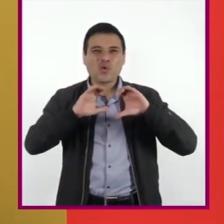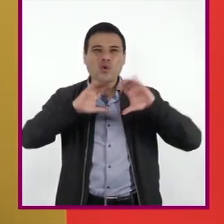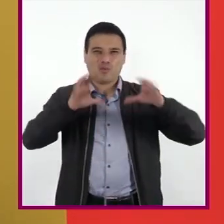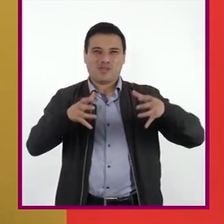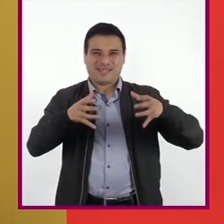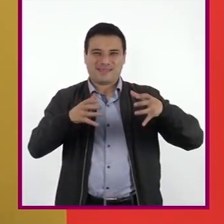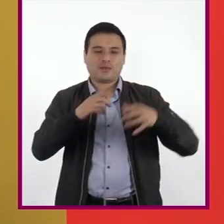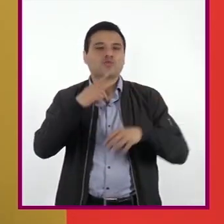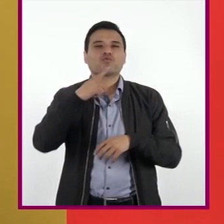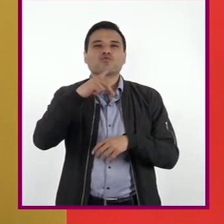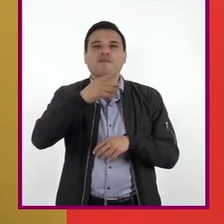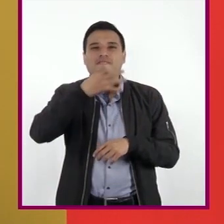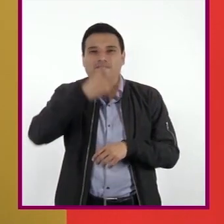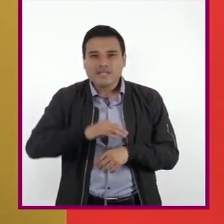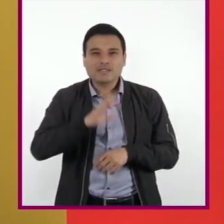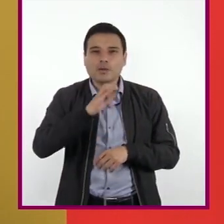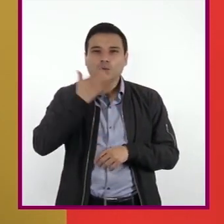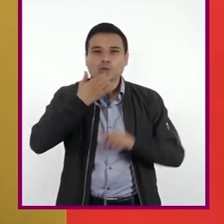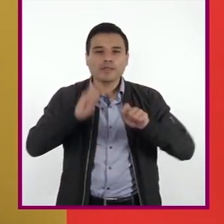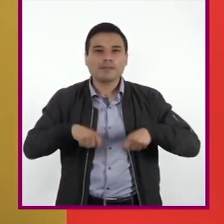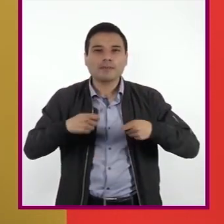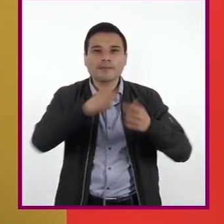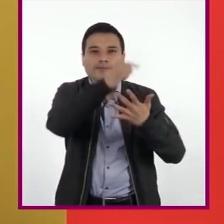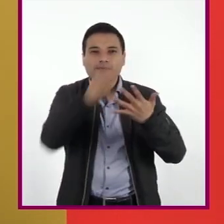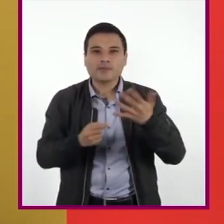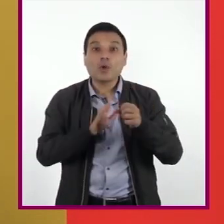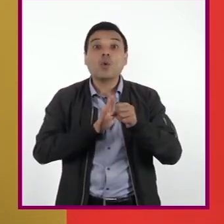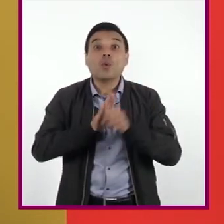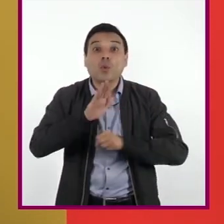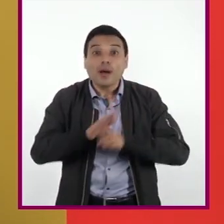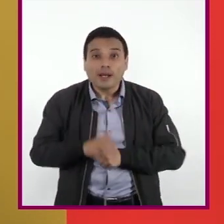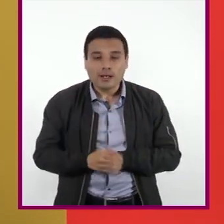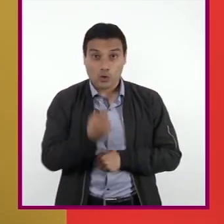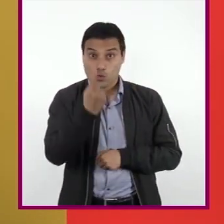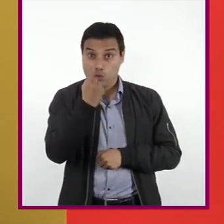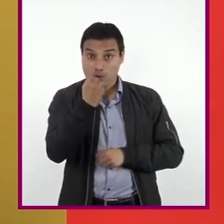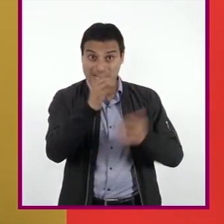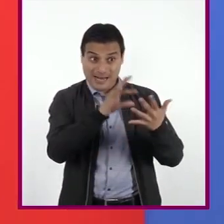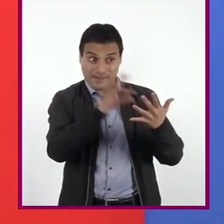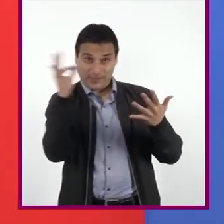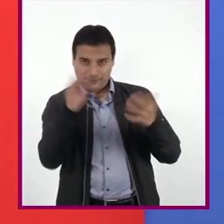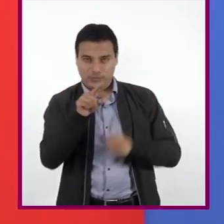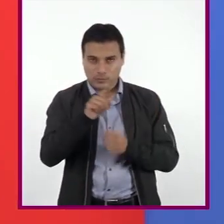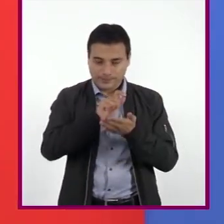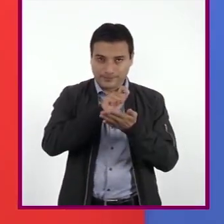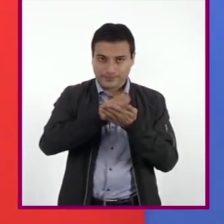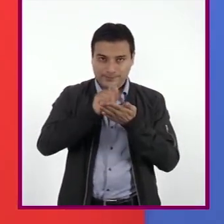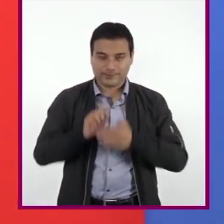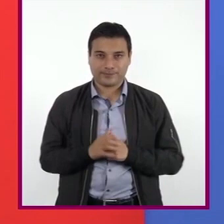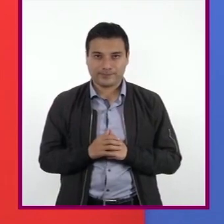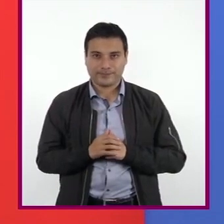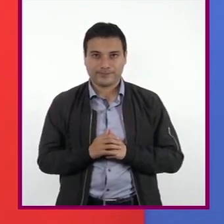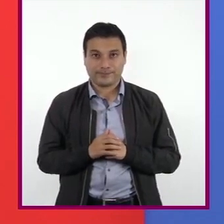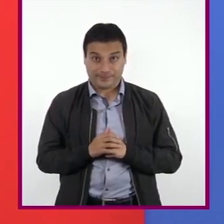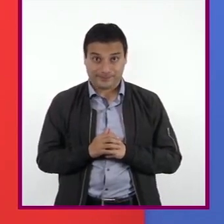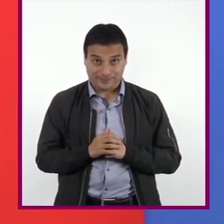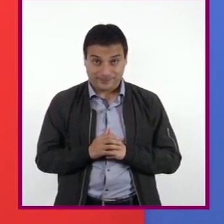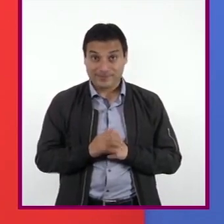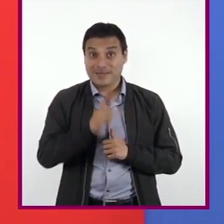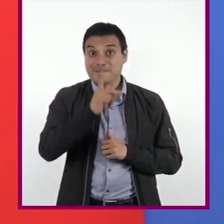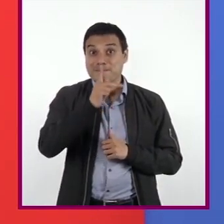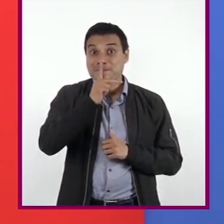región. Apóyense en el cuadro de costumbres y tradiciones que hicieron durante la sesión. Con ayuda de los